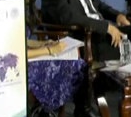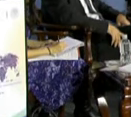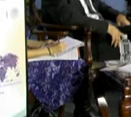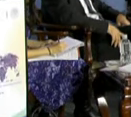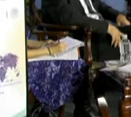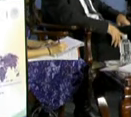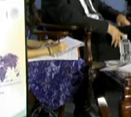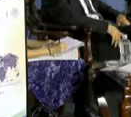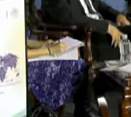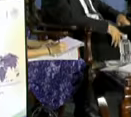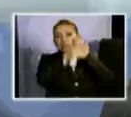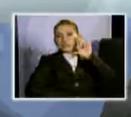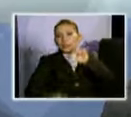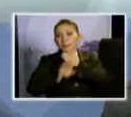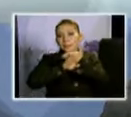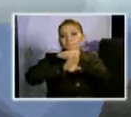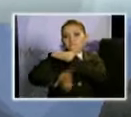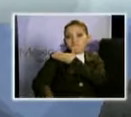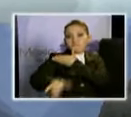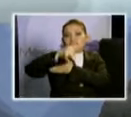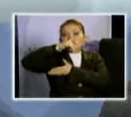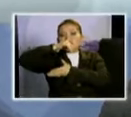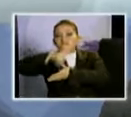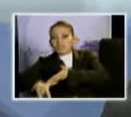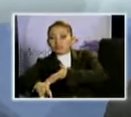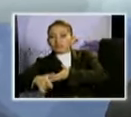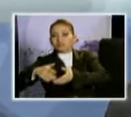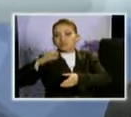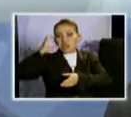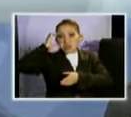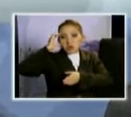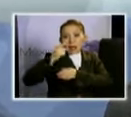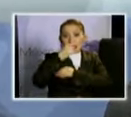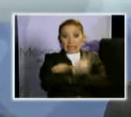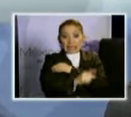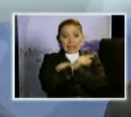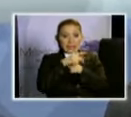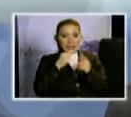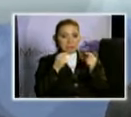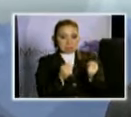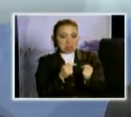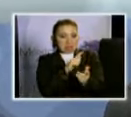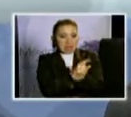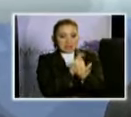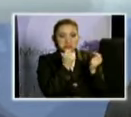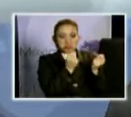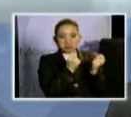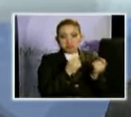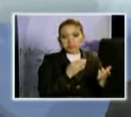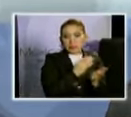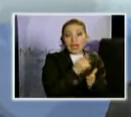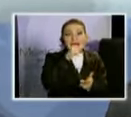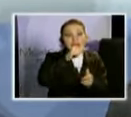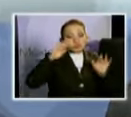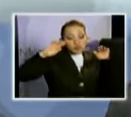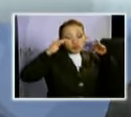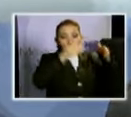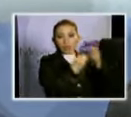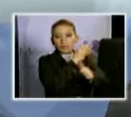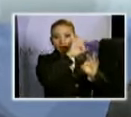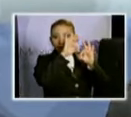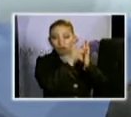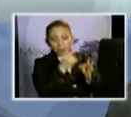Programa Nacional de Prevención de la Violencia y del Delito se enfoca en una nueva manera